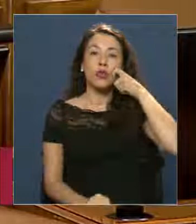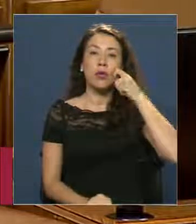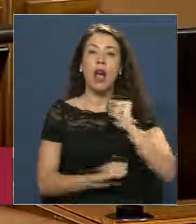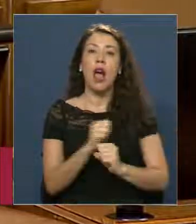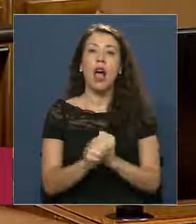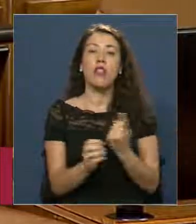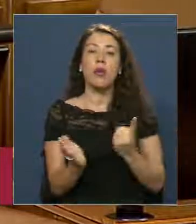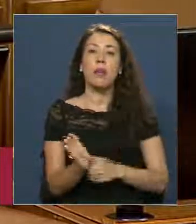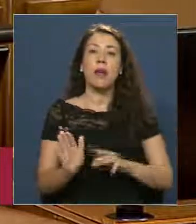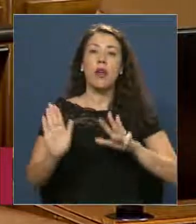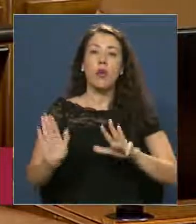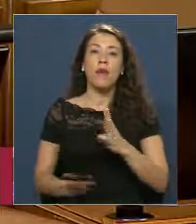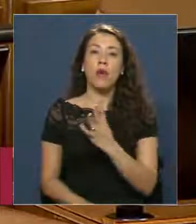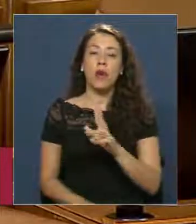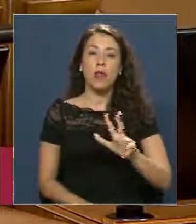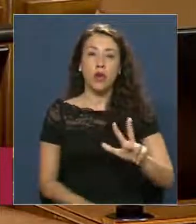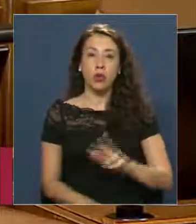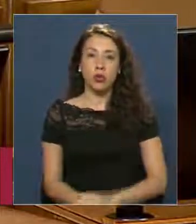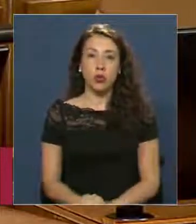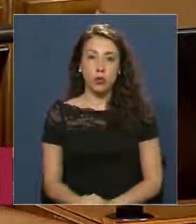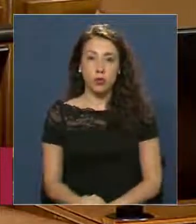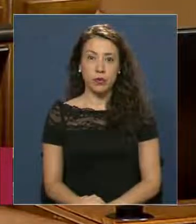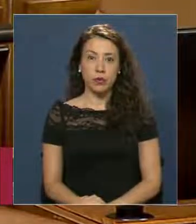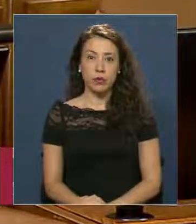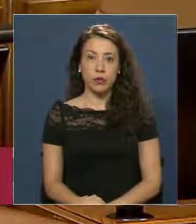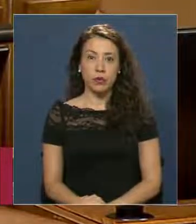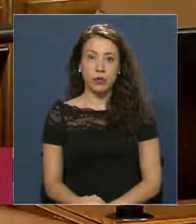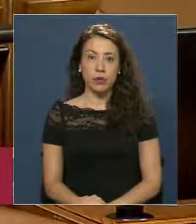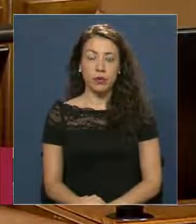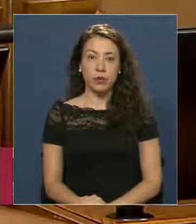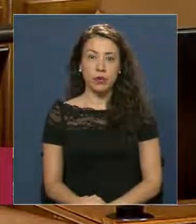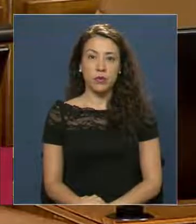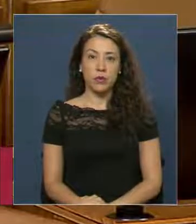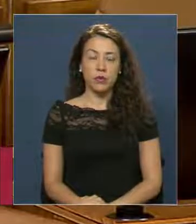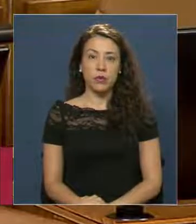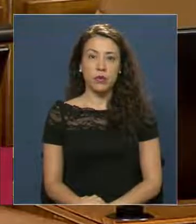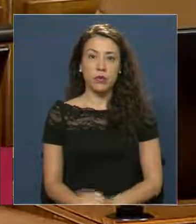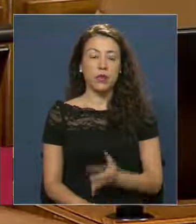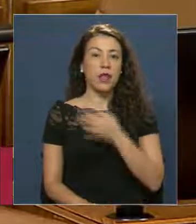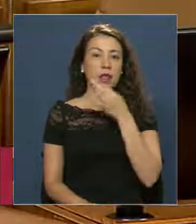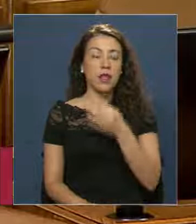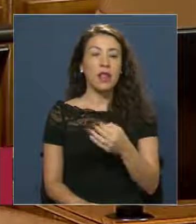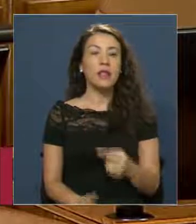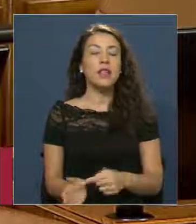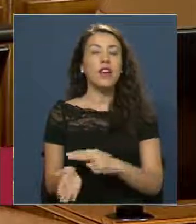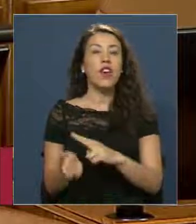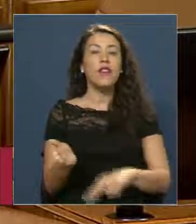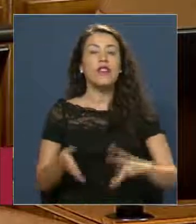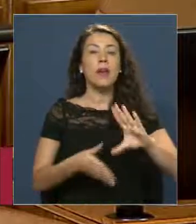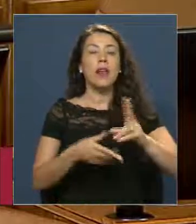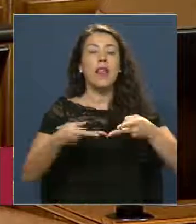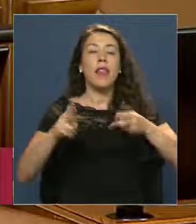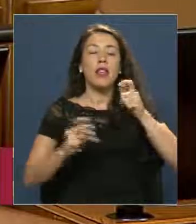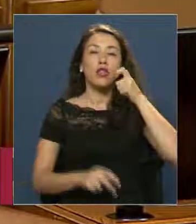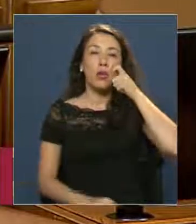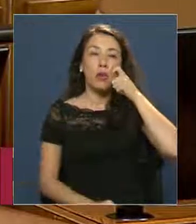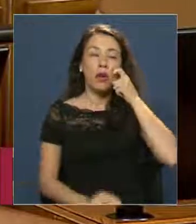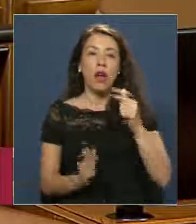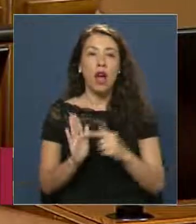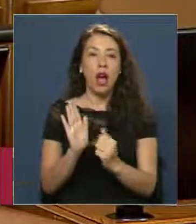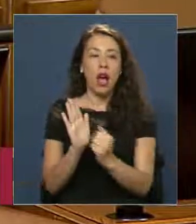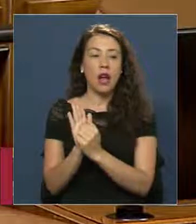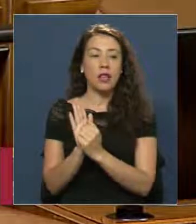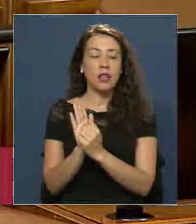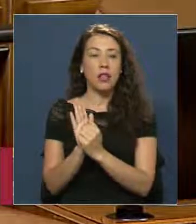año 1948. ¿Qué es lo que dice la Convención Americana de Derechos Humanos en su